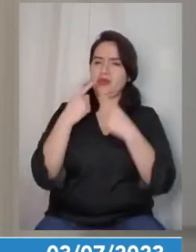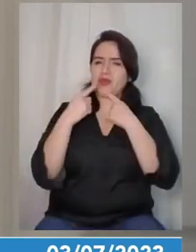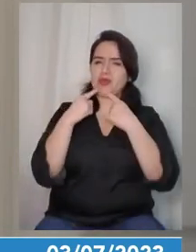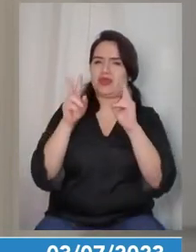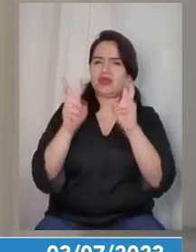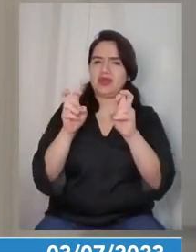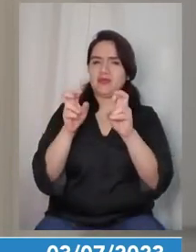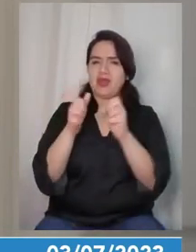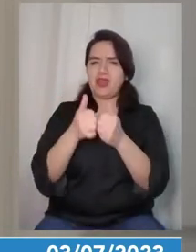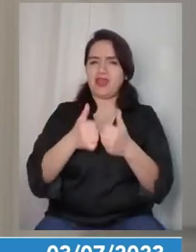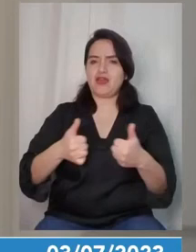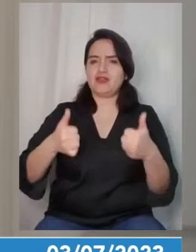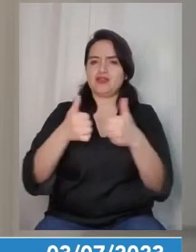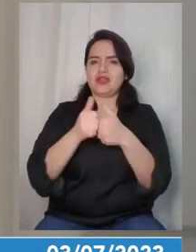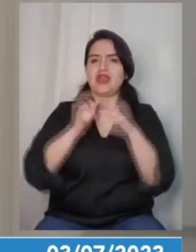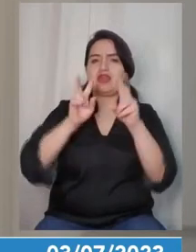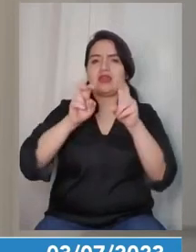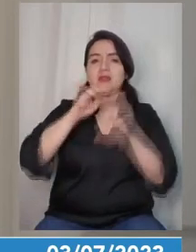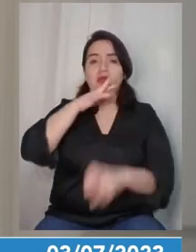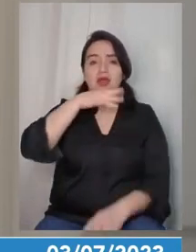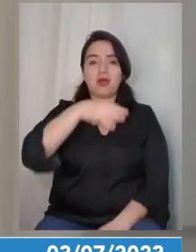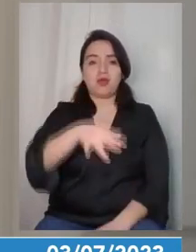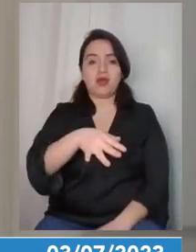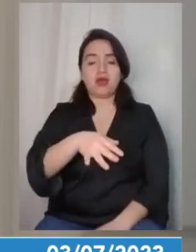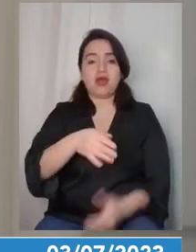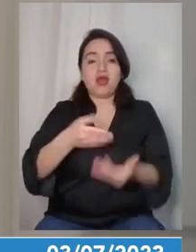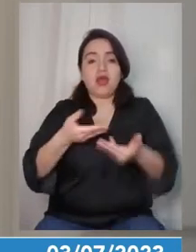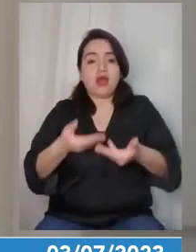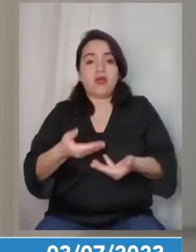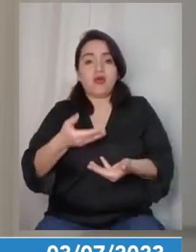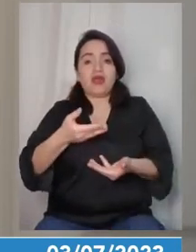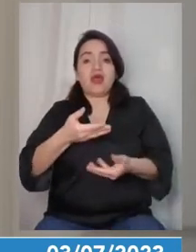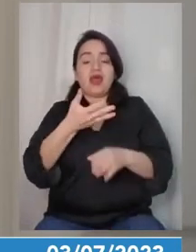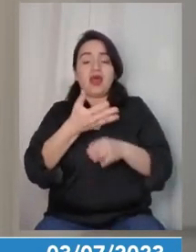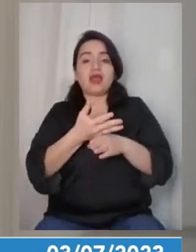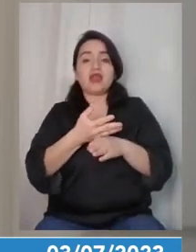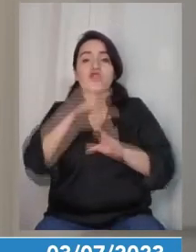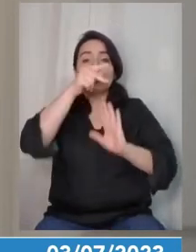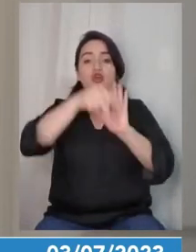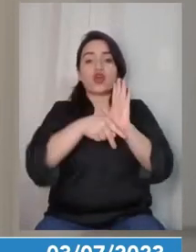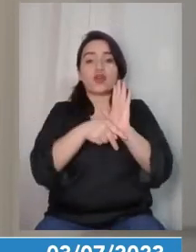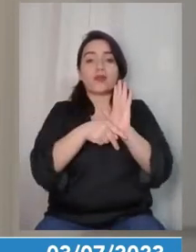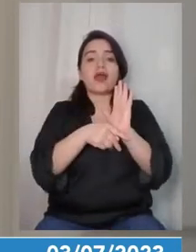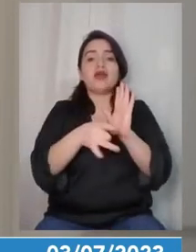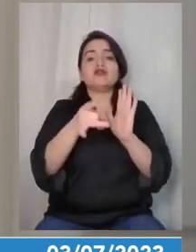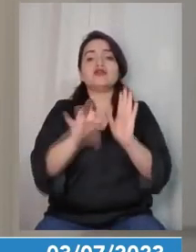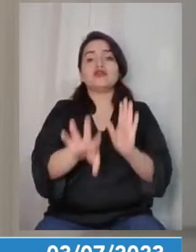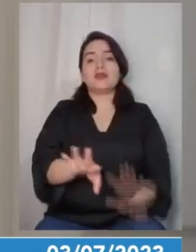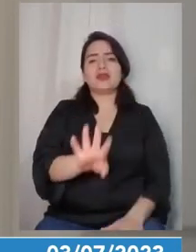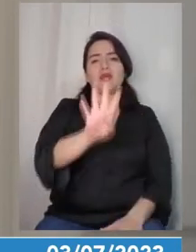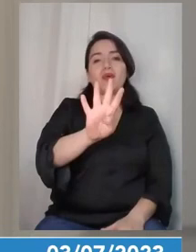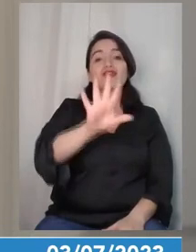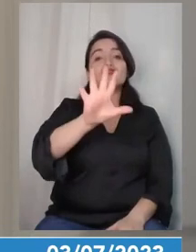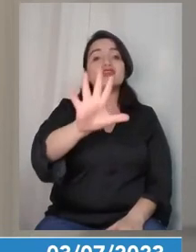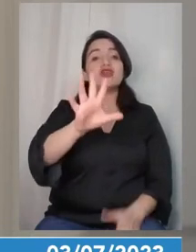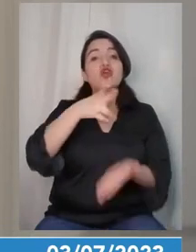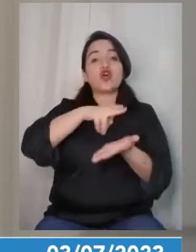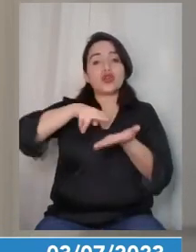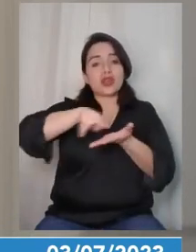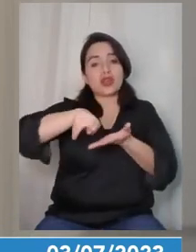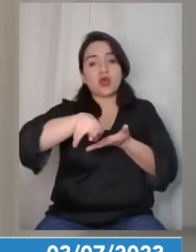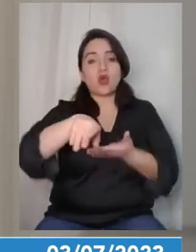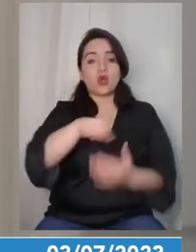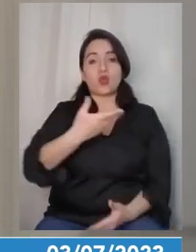día tenemos normas de calidad secundaria solo para 4 o 5 cuencas de nuestro país. Imagínense, solo 4 o 5